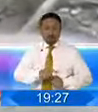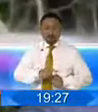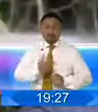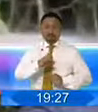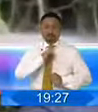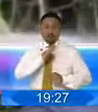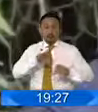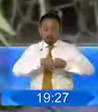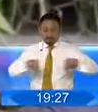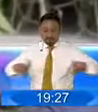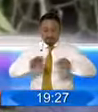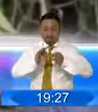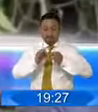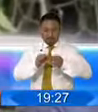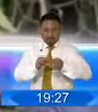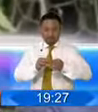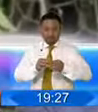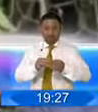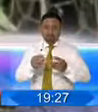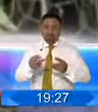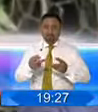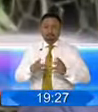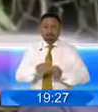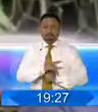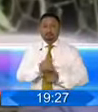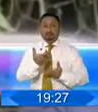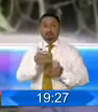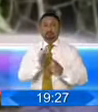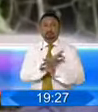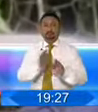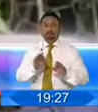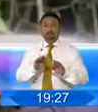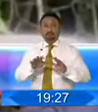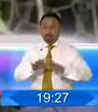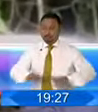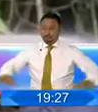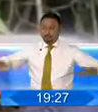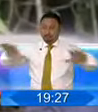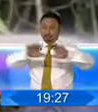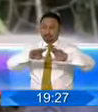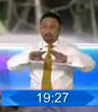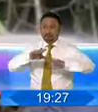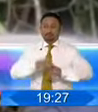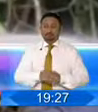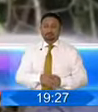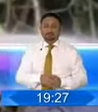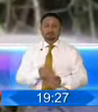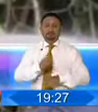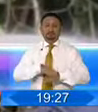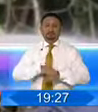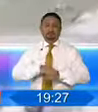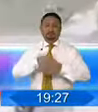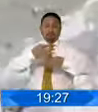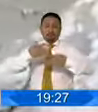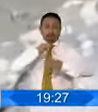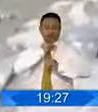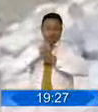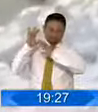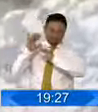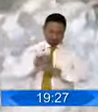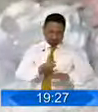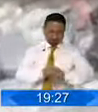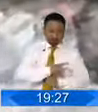tuberías de agua y también haciendo una limpieza de los escombros que el arrastre del material. Ellos